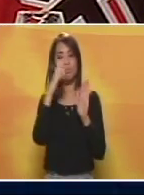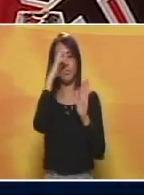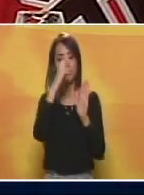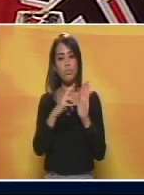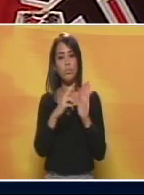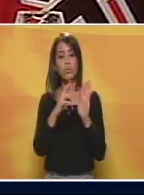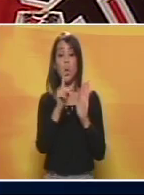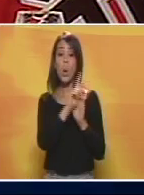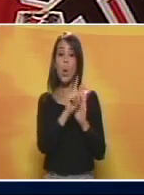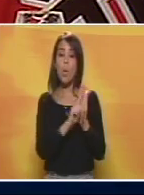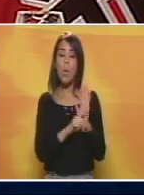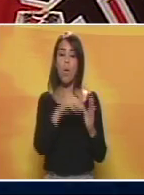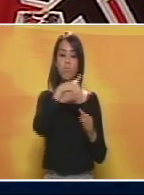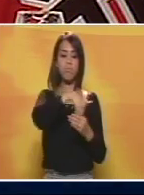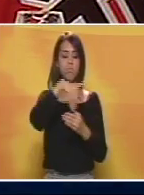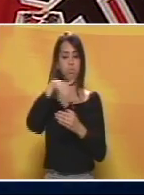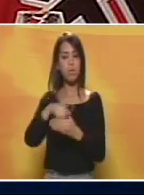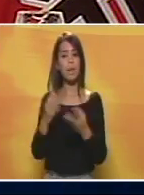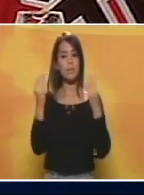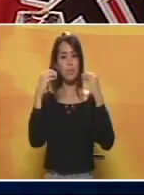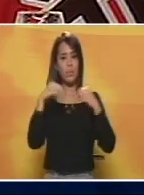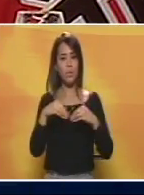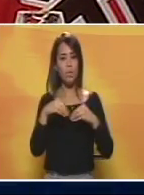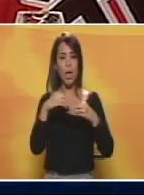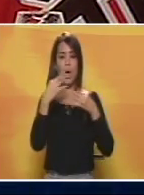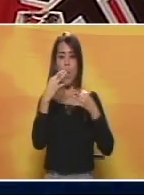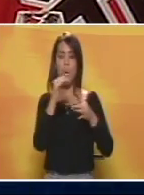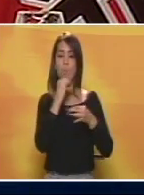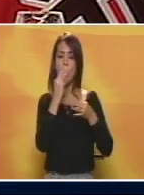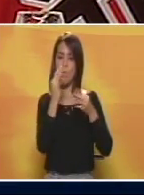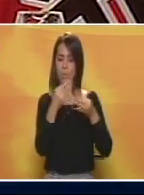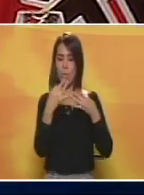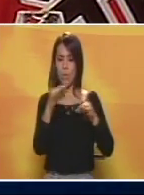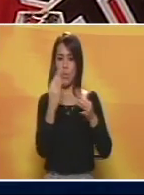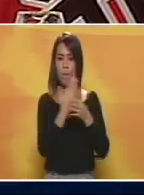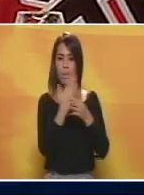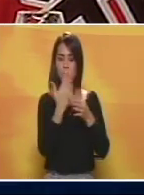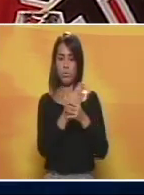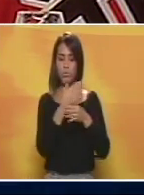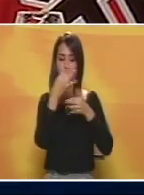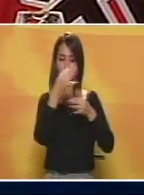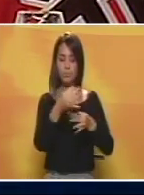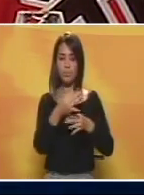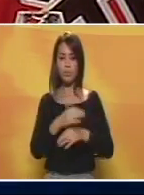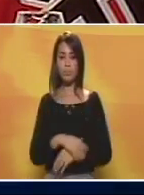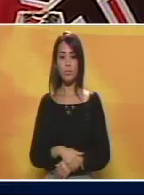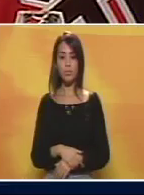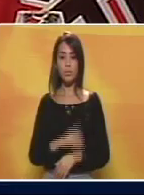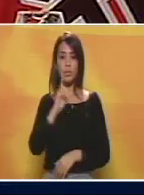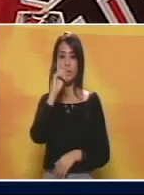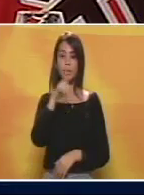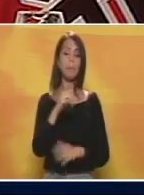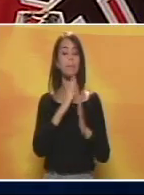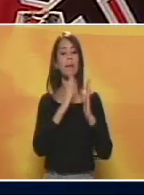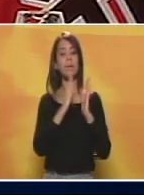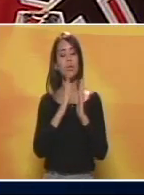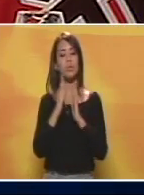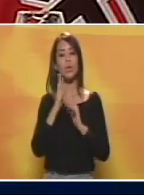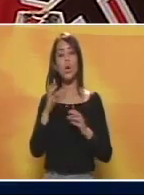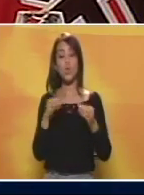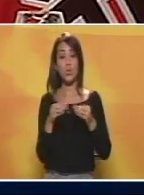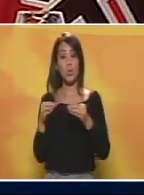con las garantías que fueron acordadas en esos documentos. Adicionalmente a eso, los partidos políticos